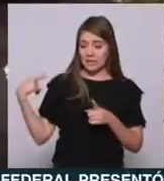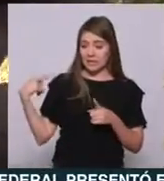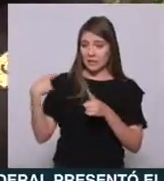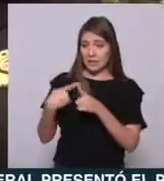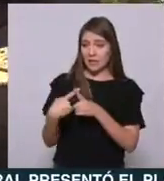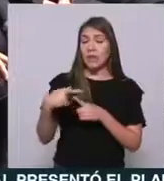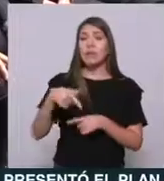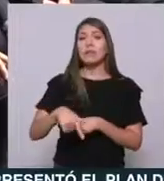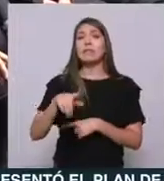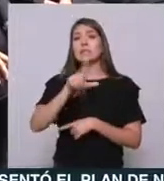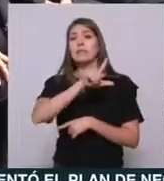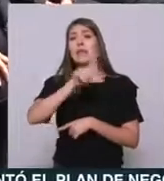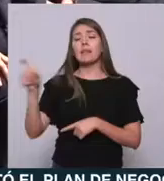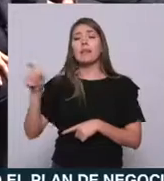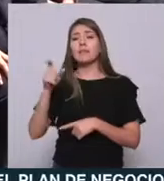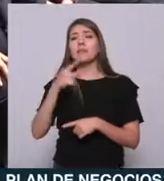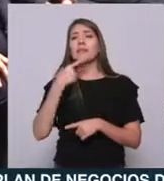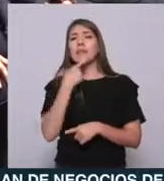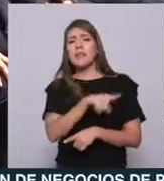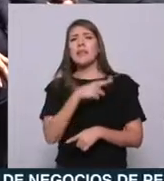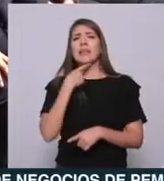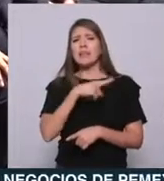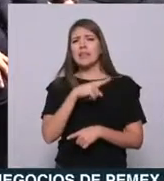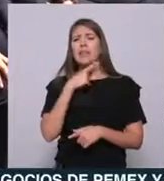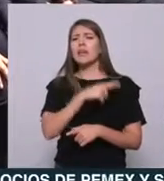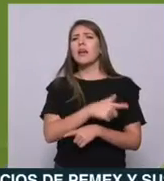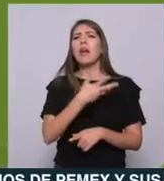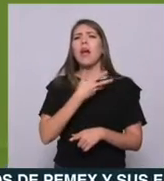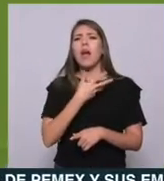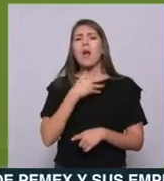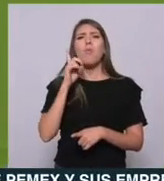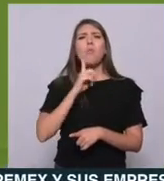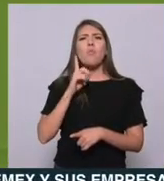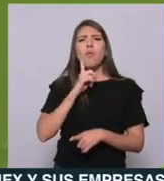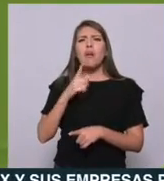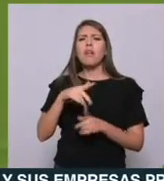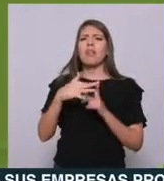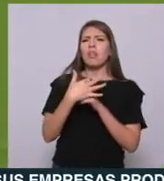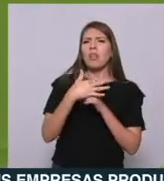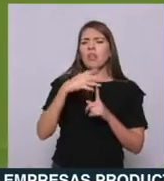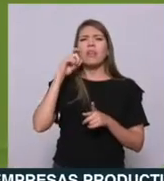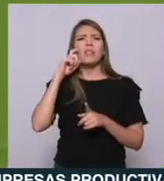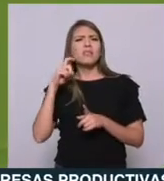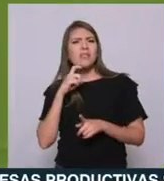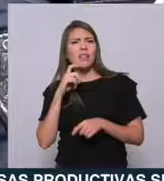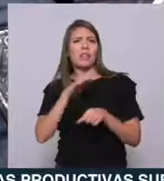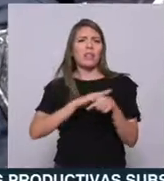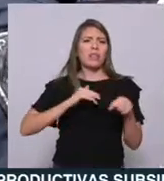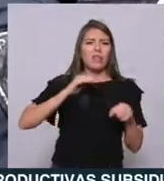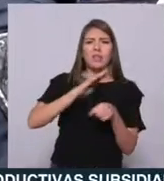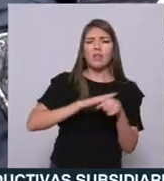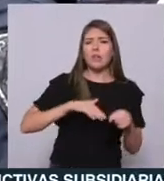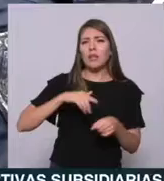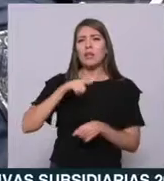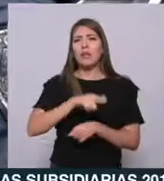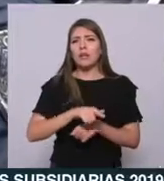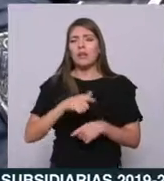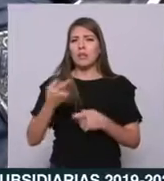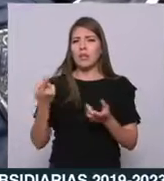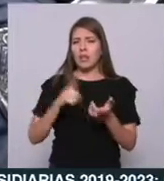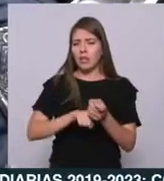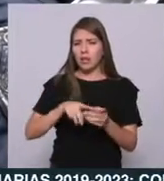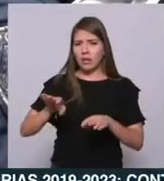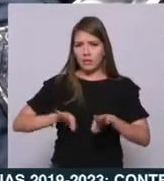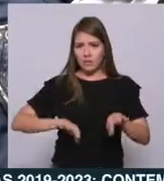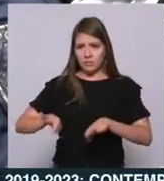mujeres policías que han sido víctimas de acoso sexual y laboral, por lo que la jefa de gobierno Claudia Sheinbaum señaló que estas